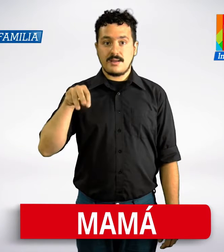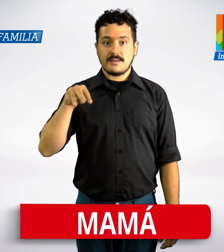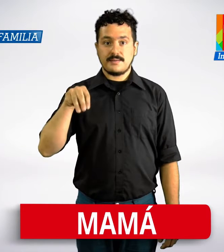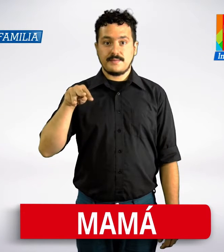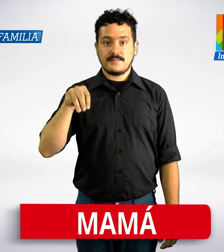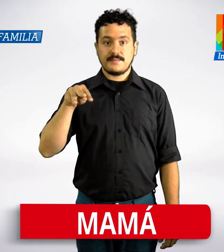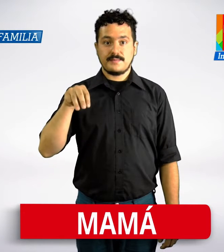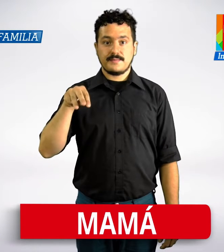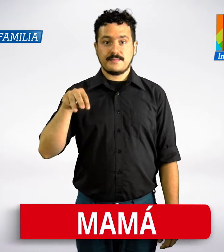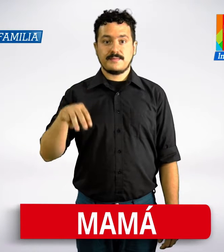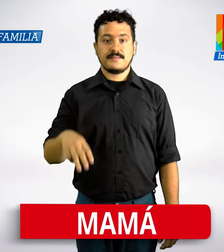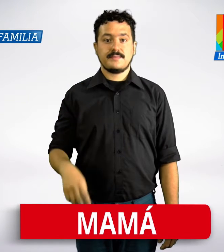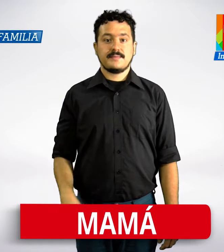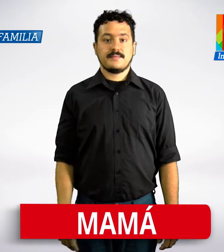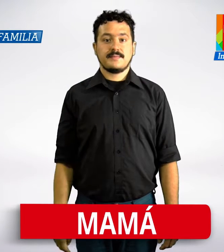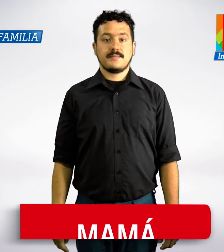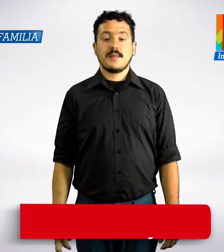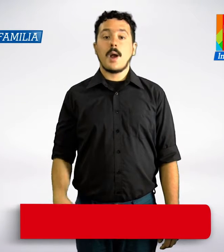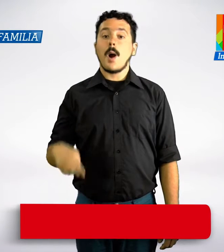mamá,